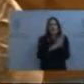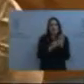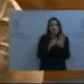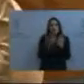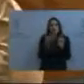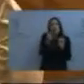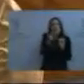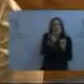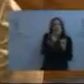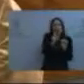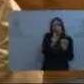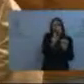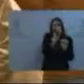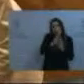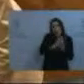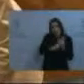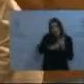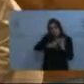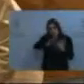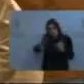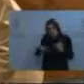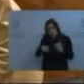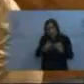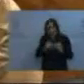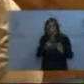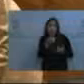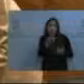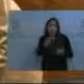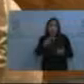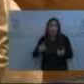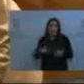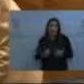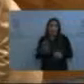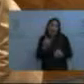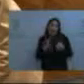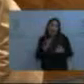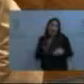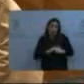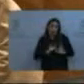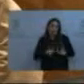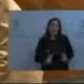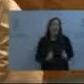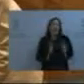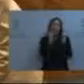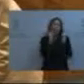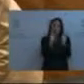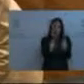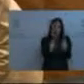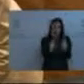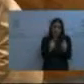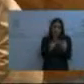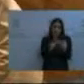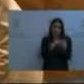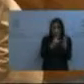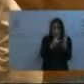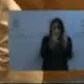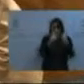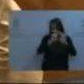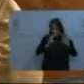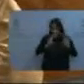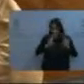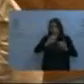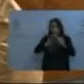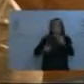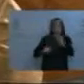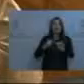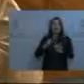cual entendemos que unos meses serán para la adjudicación del proyecto y a partir de